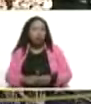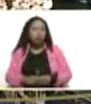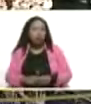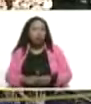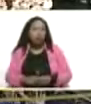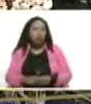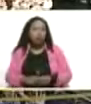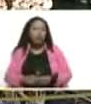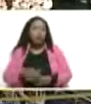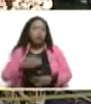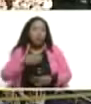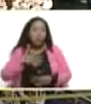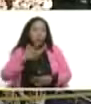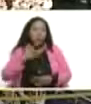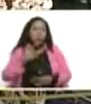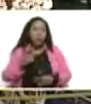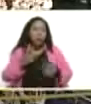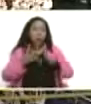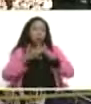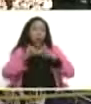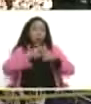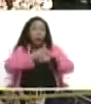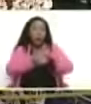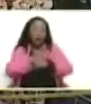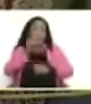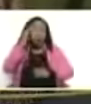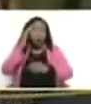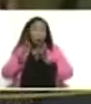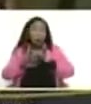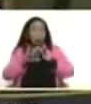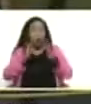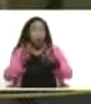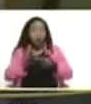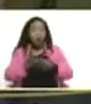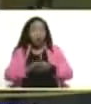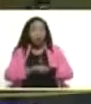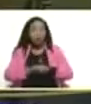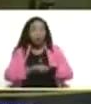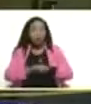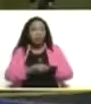Pudiéramos decir que es el ABC de toda fuerza militar del mundo.